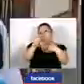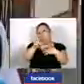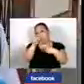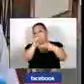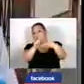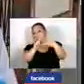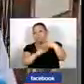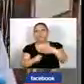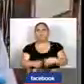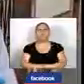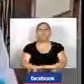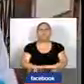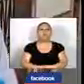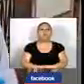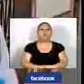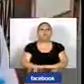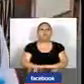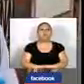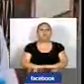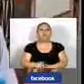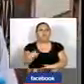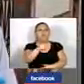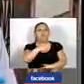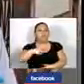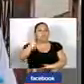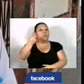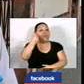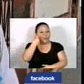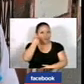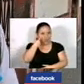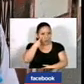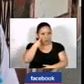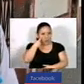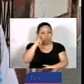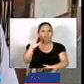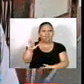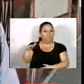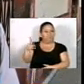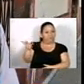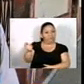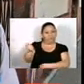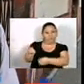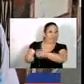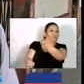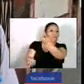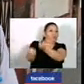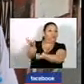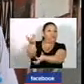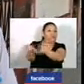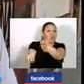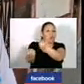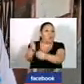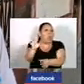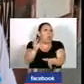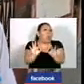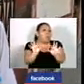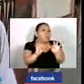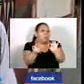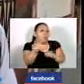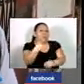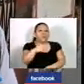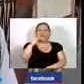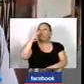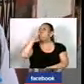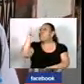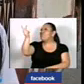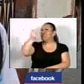Hay guardar el cuidado, o el sumo cuidado con lo que es el fuego, debido a que muchas personas quizás pueden tirar una colilla